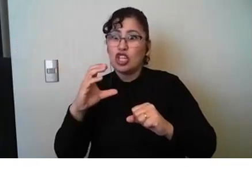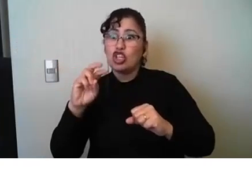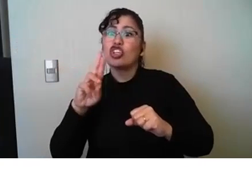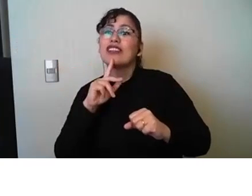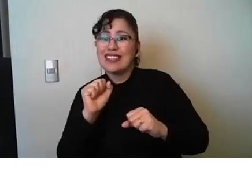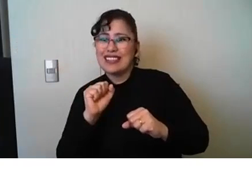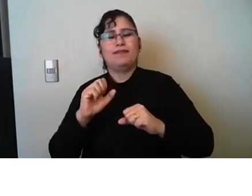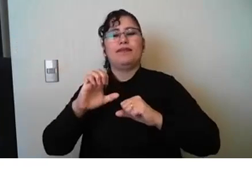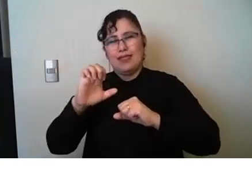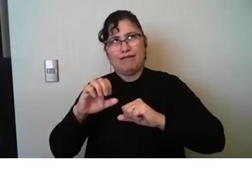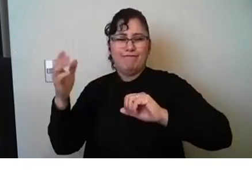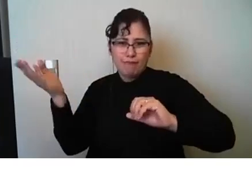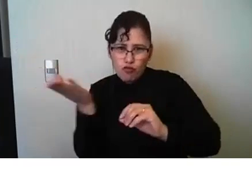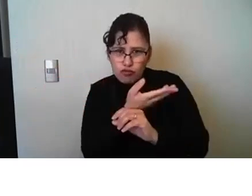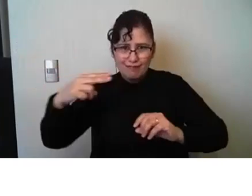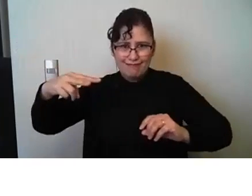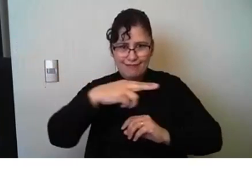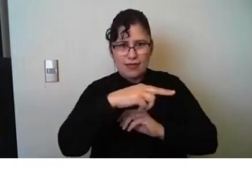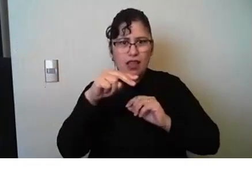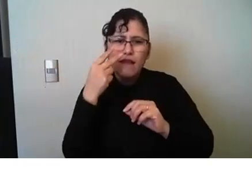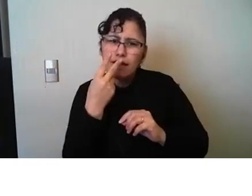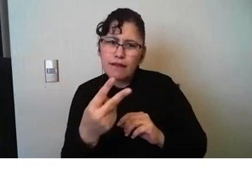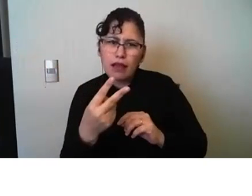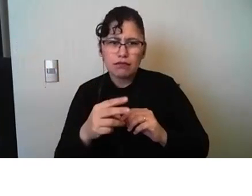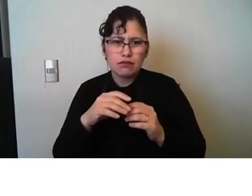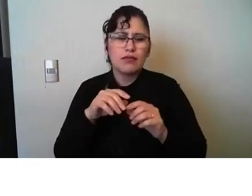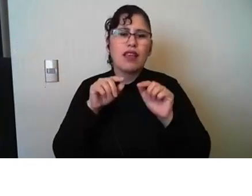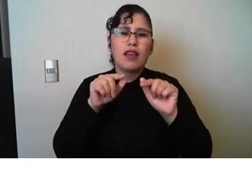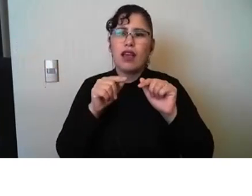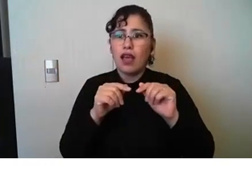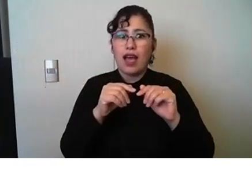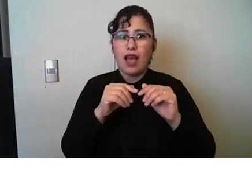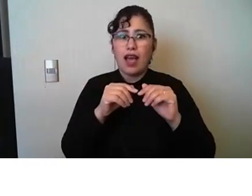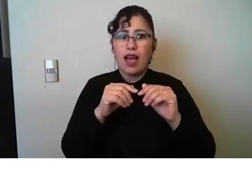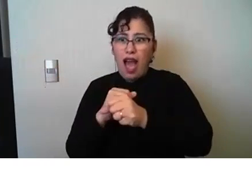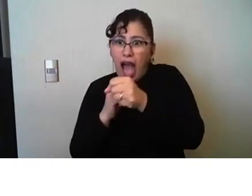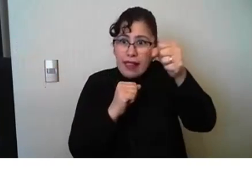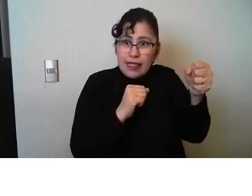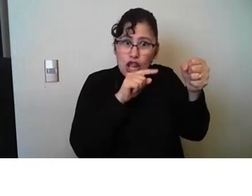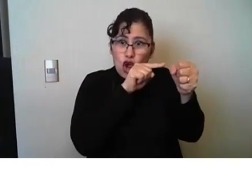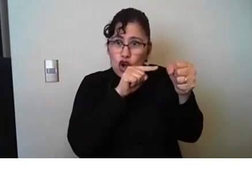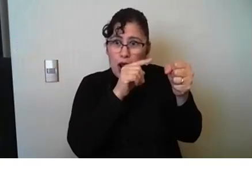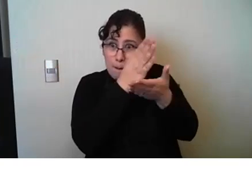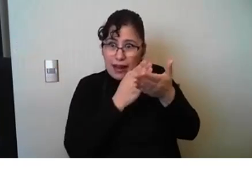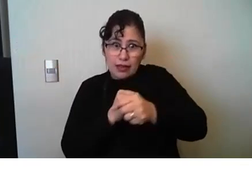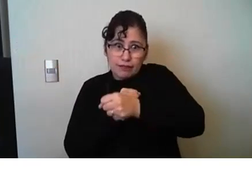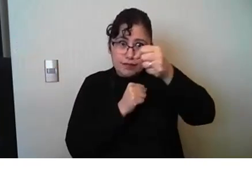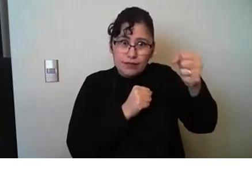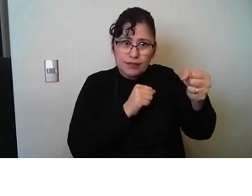¿ya? Van a encontrar en la figura, en la parte anterior, una pequeña porción del núcleo